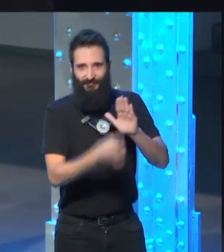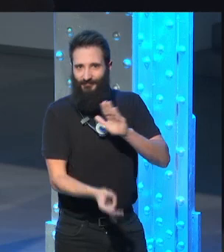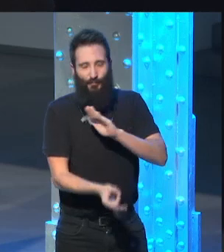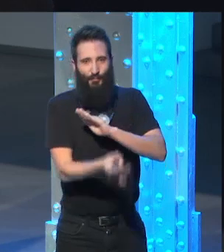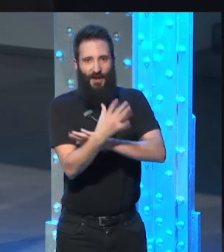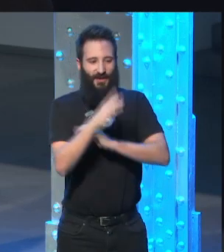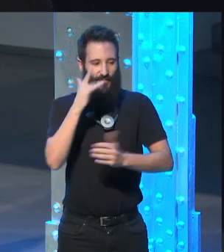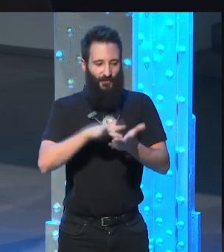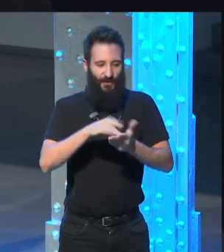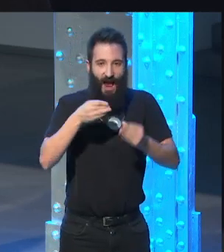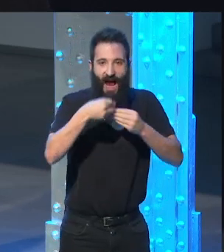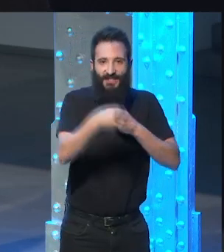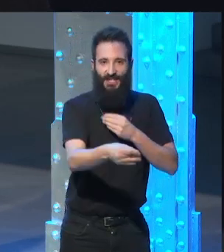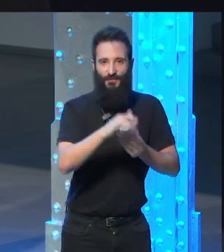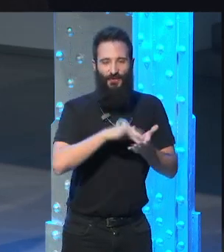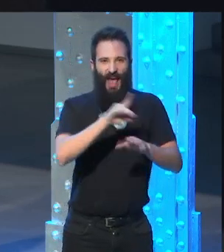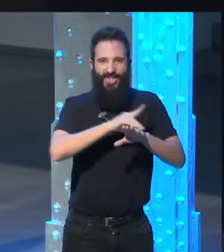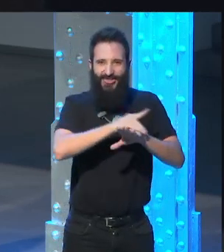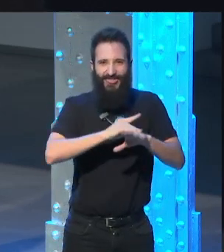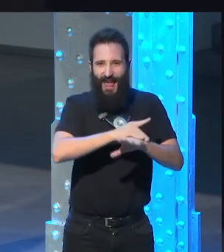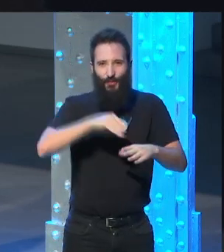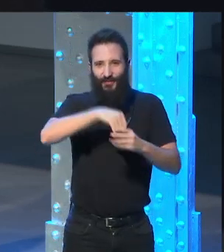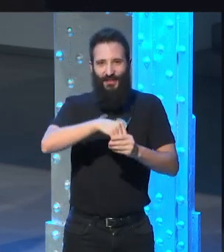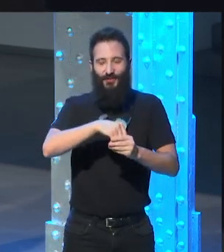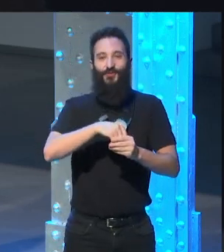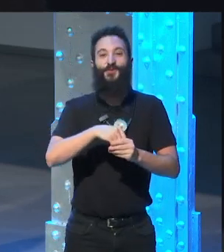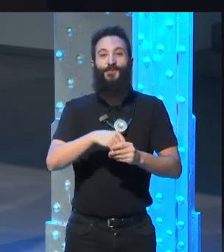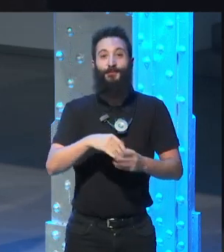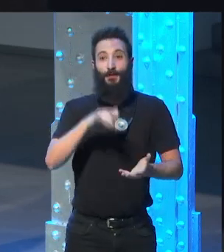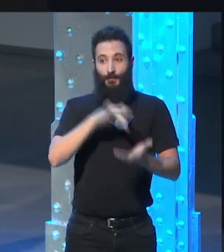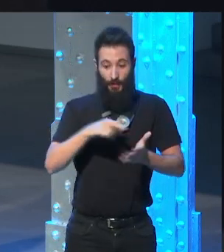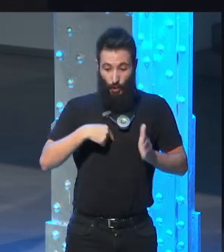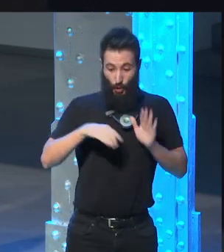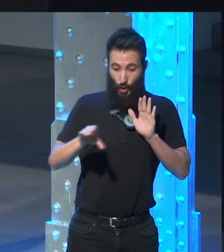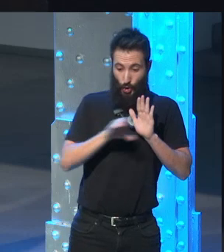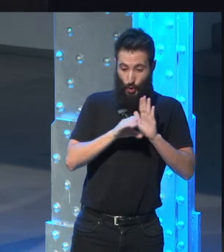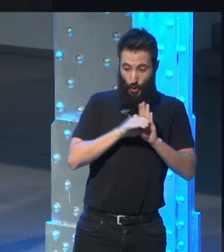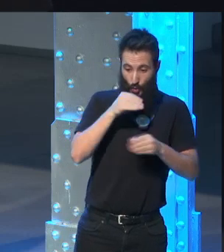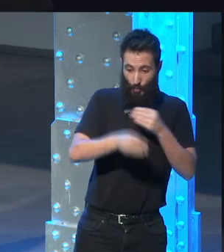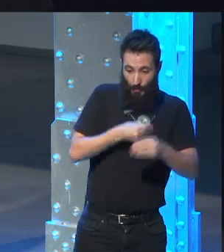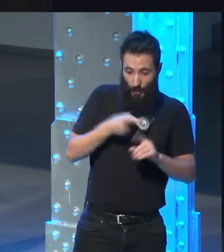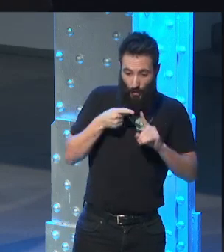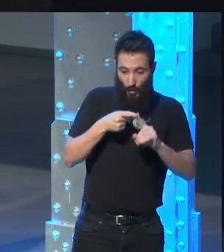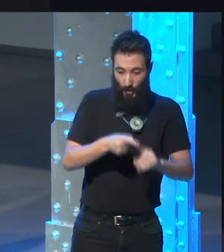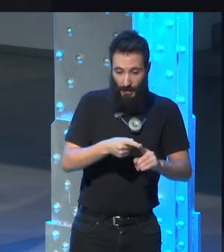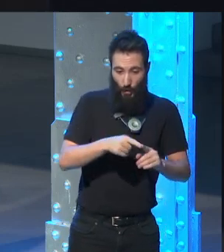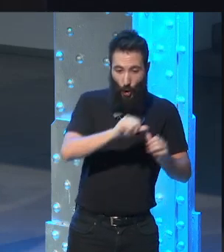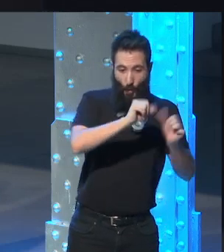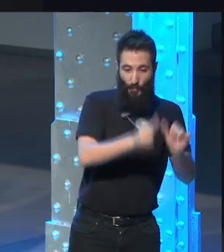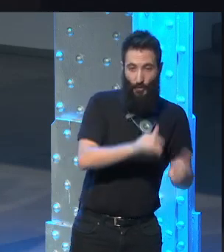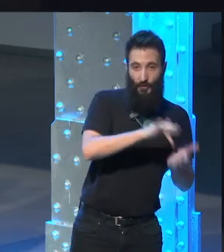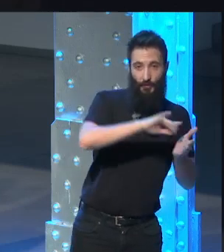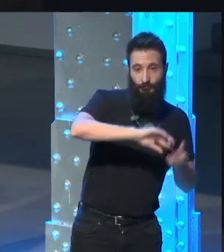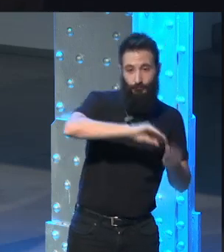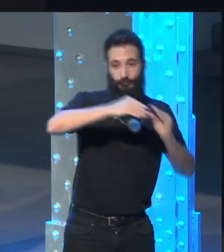archivos que me estaba mandando Tomás de datos. De cuentas, hice un código para traducir esa información en colores,